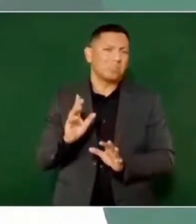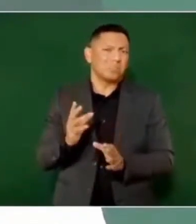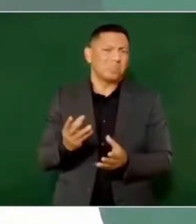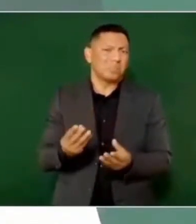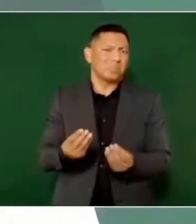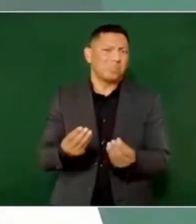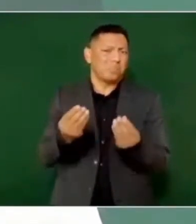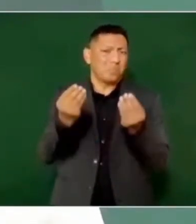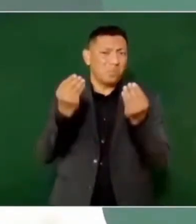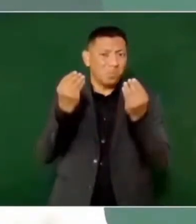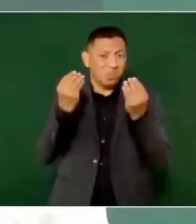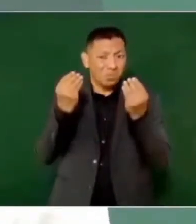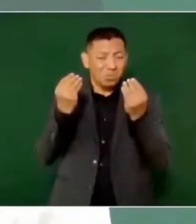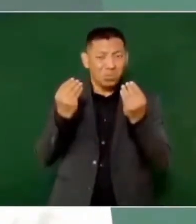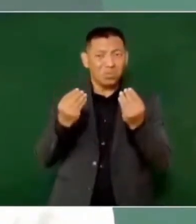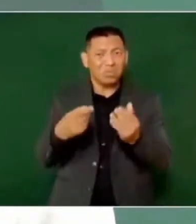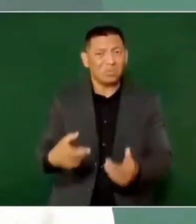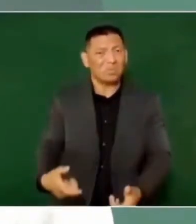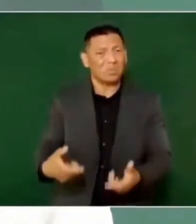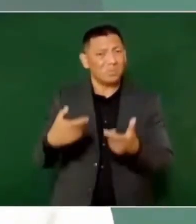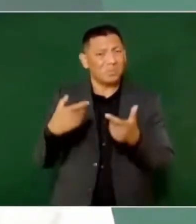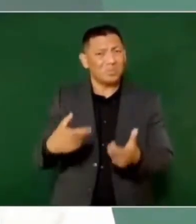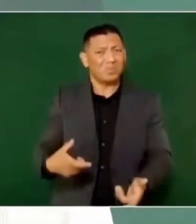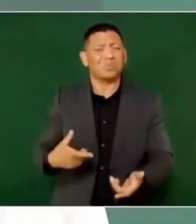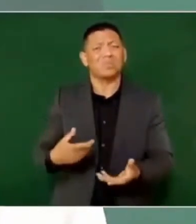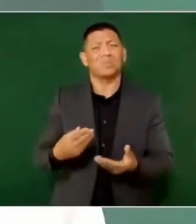cayucados de dinero,